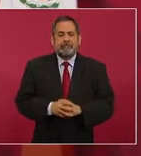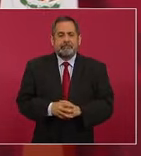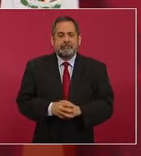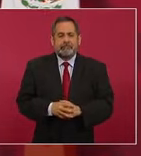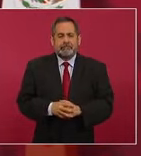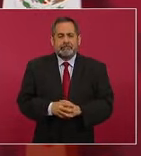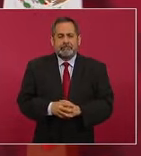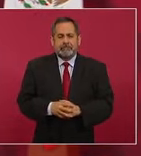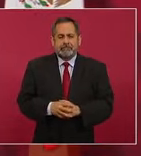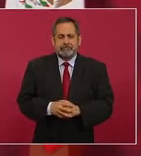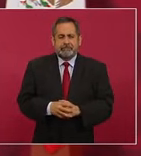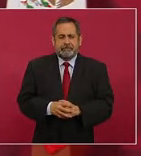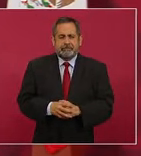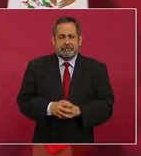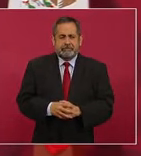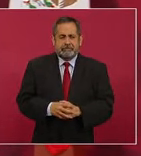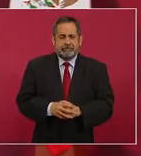¿Mande?